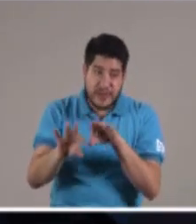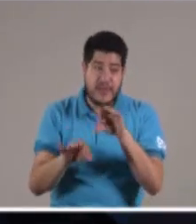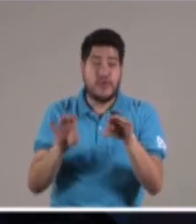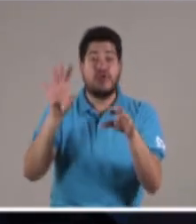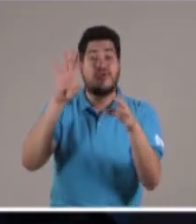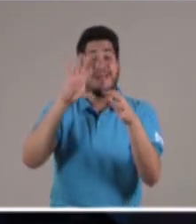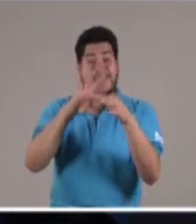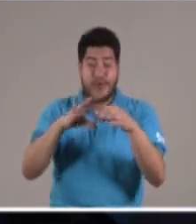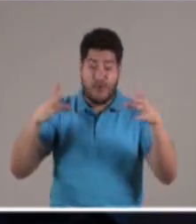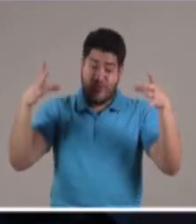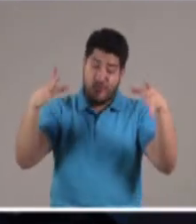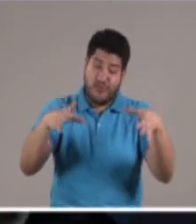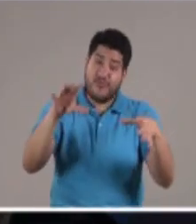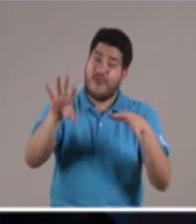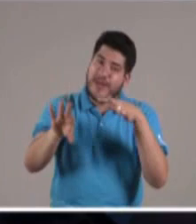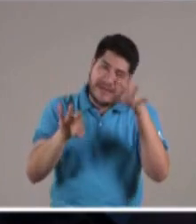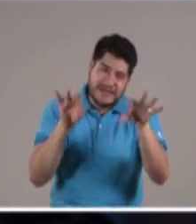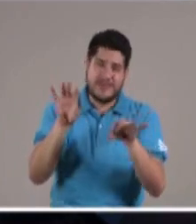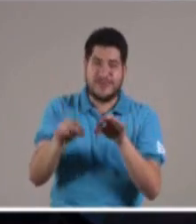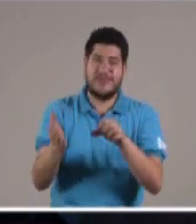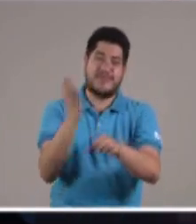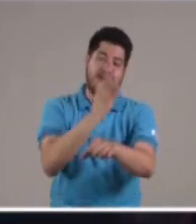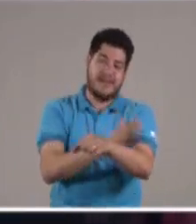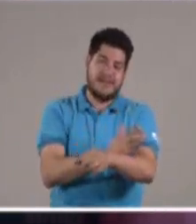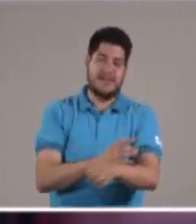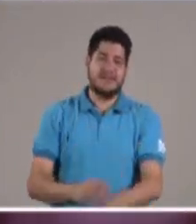dentro de los Escogidos